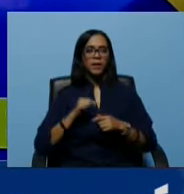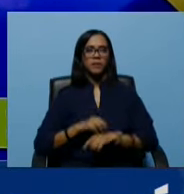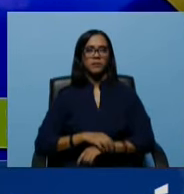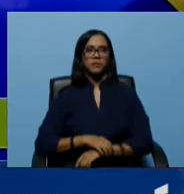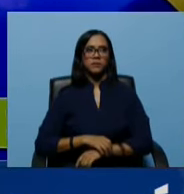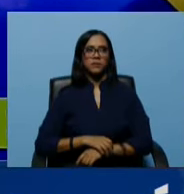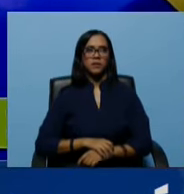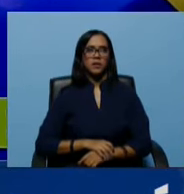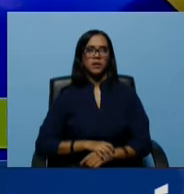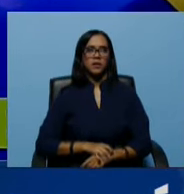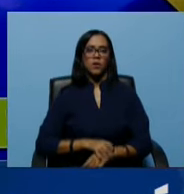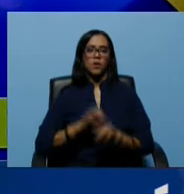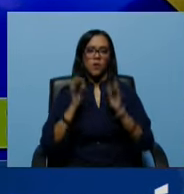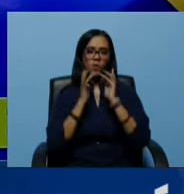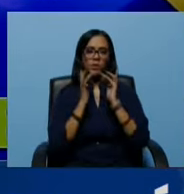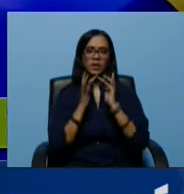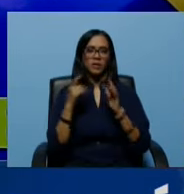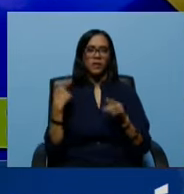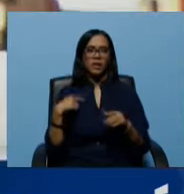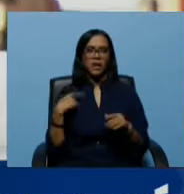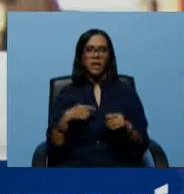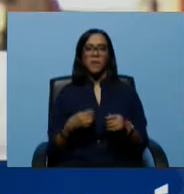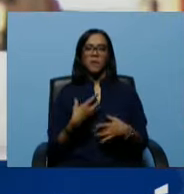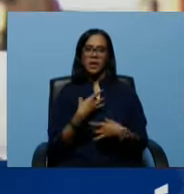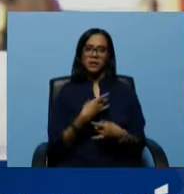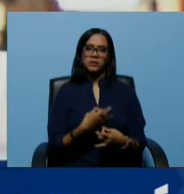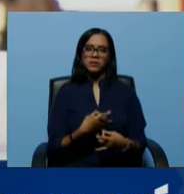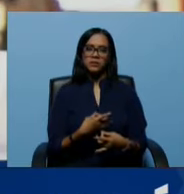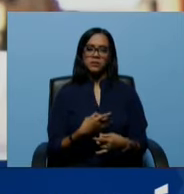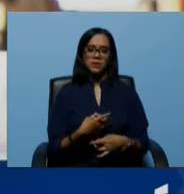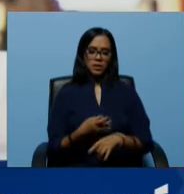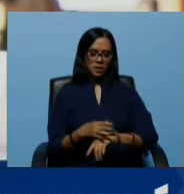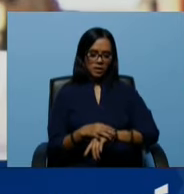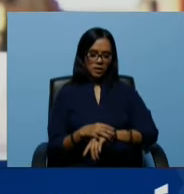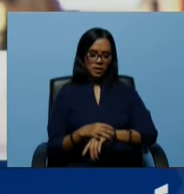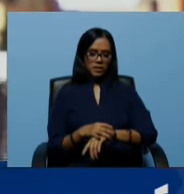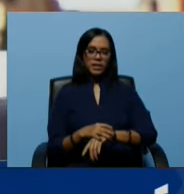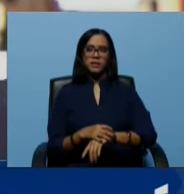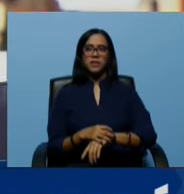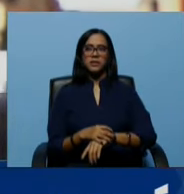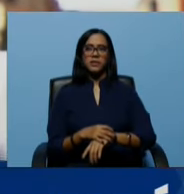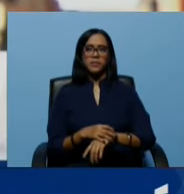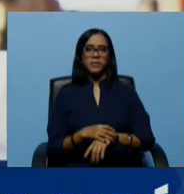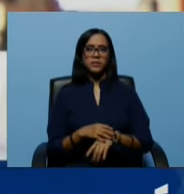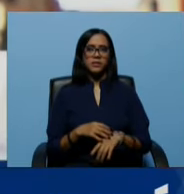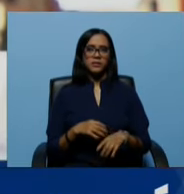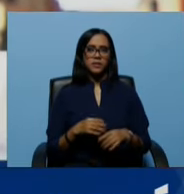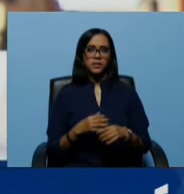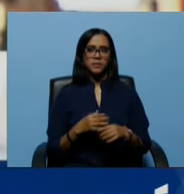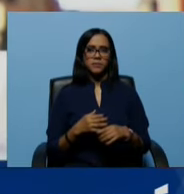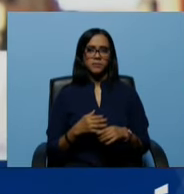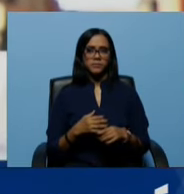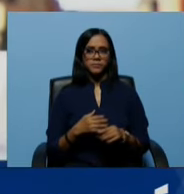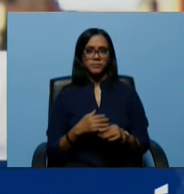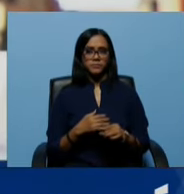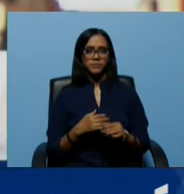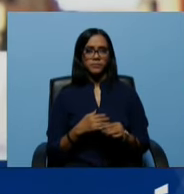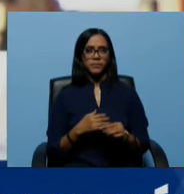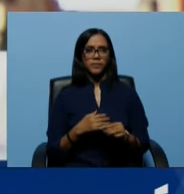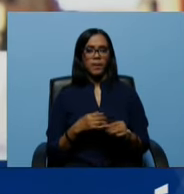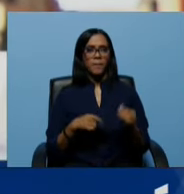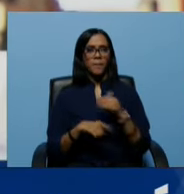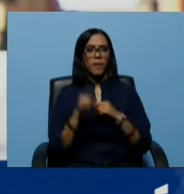unos pases que tenemos bien interesantes, ¿verdad, vicepresidenta. Vámonos